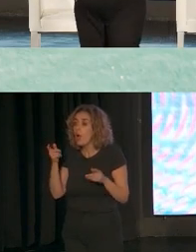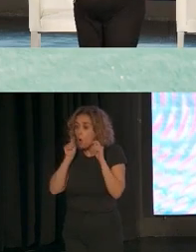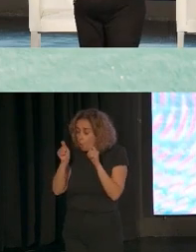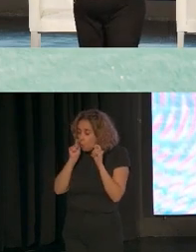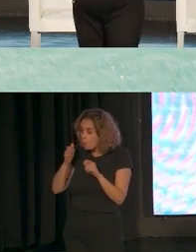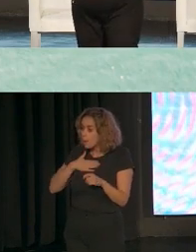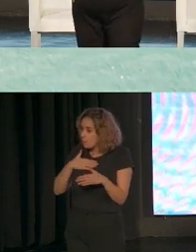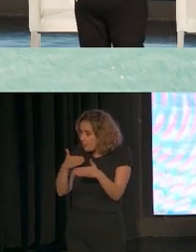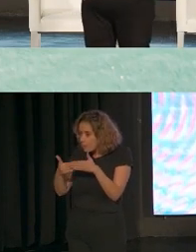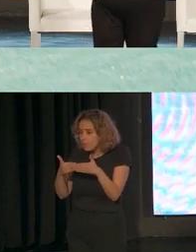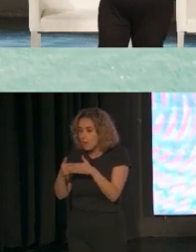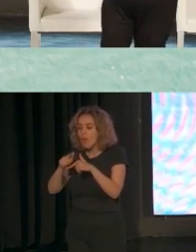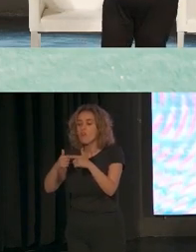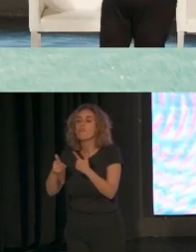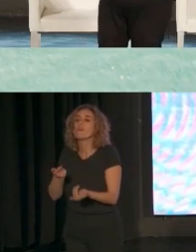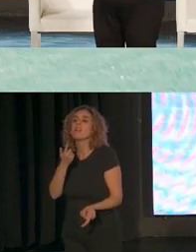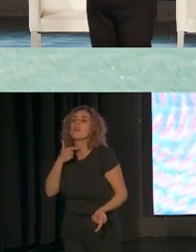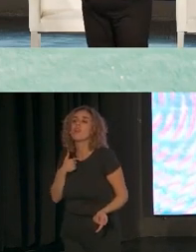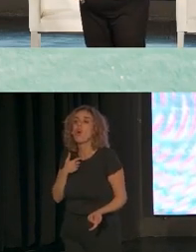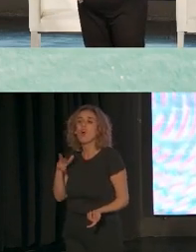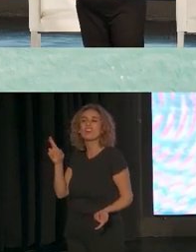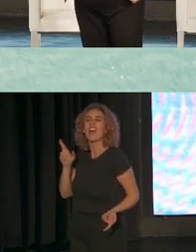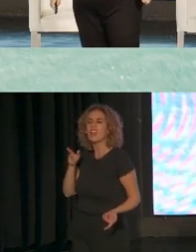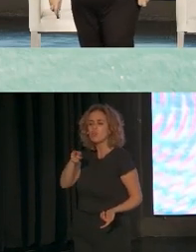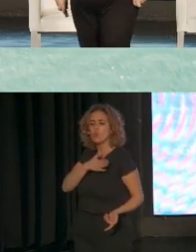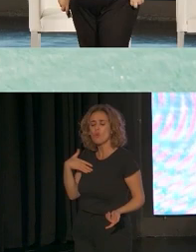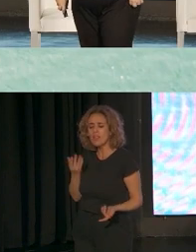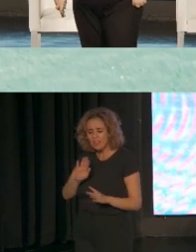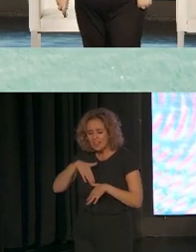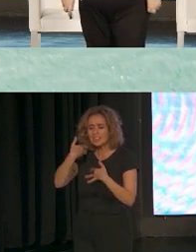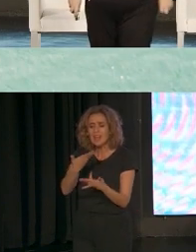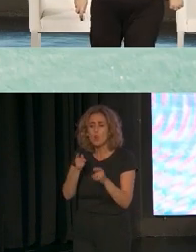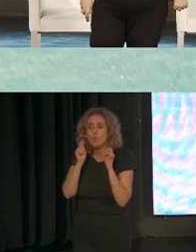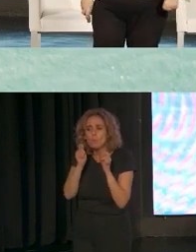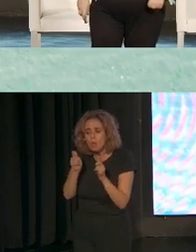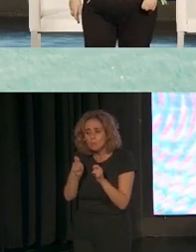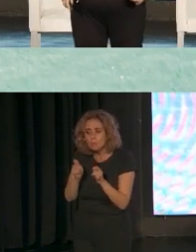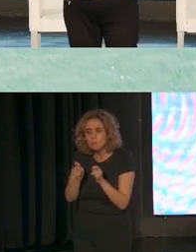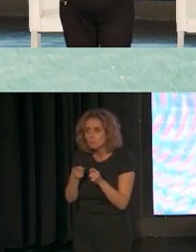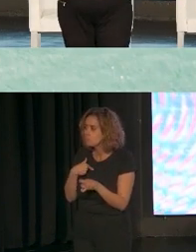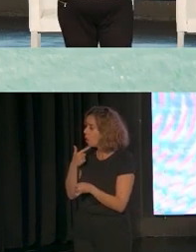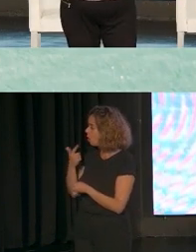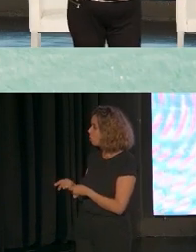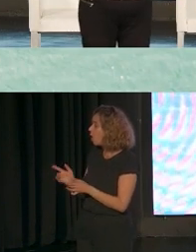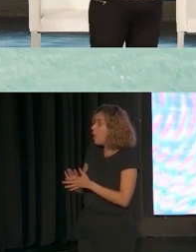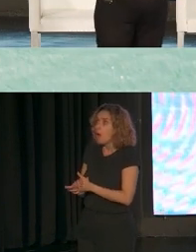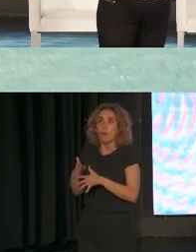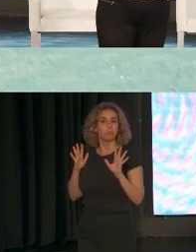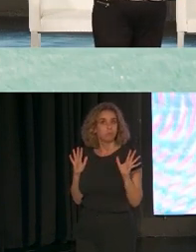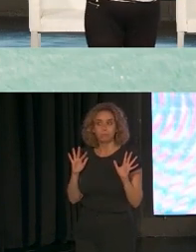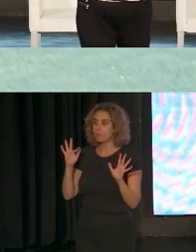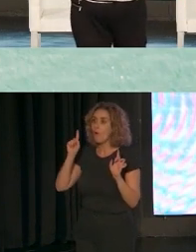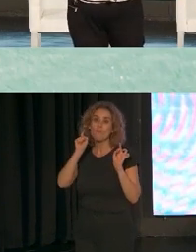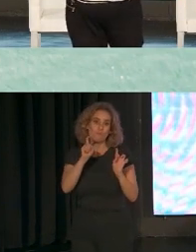cumpleaños mi familia me preguntó Oye Raquel qué quieres que te regalemos por tu cumpleaños y yo dije ay